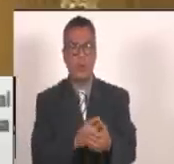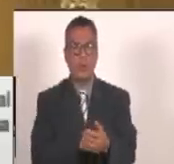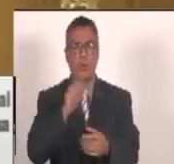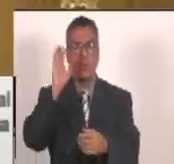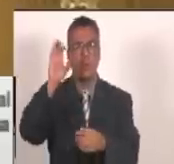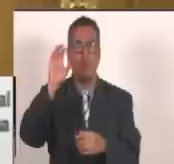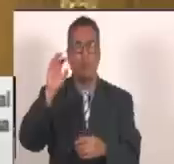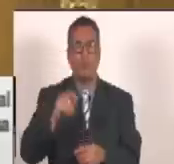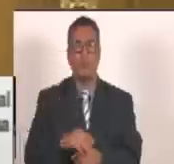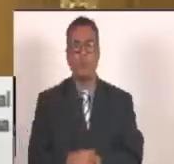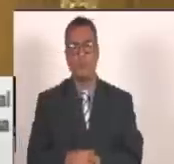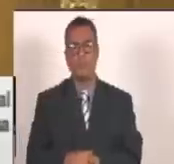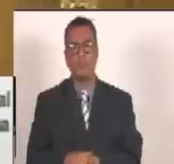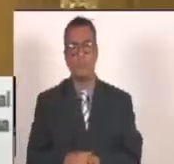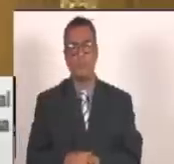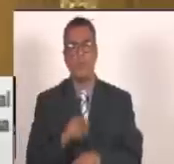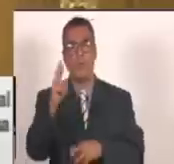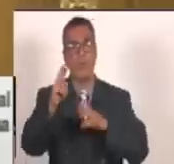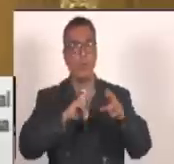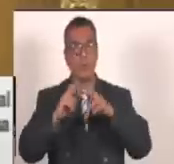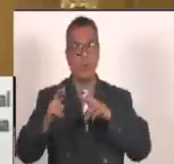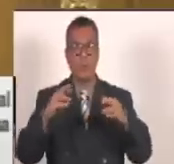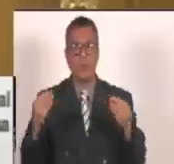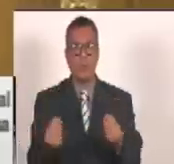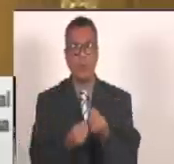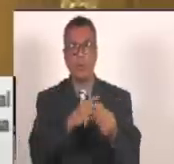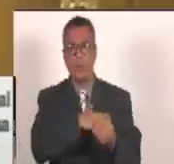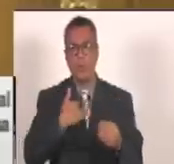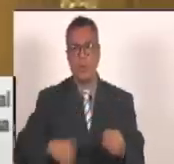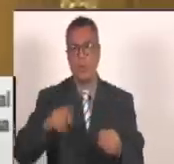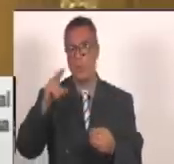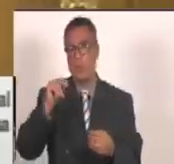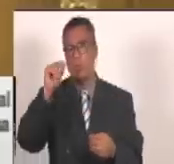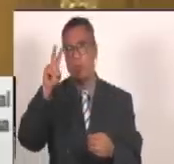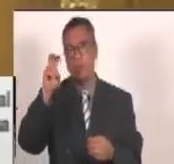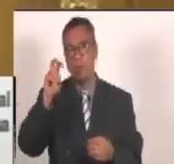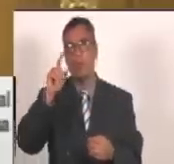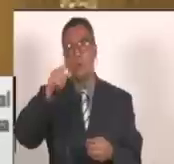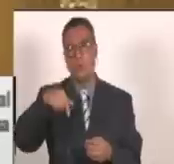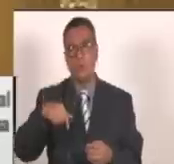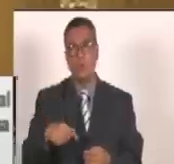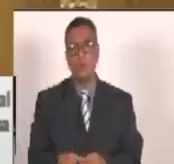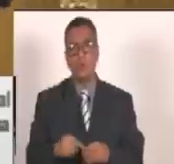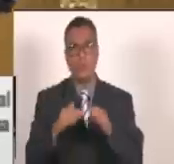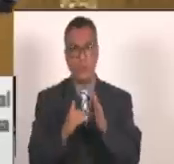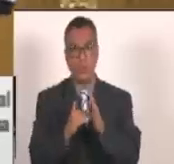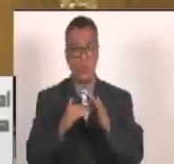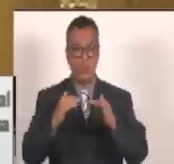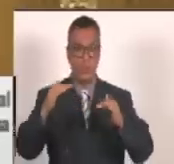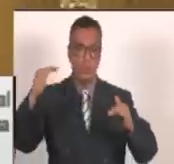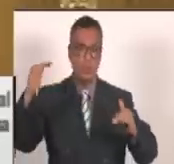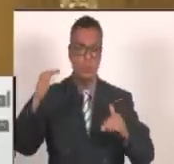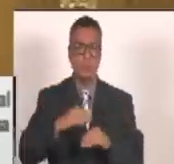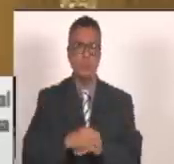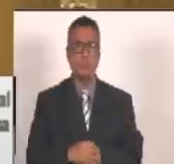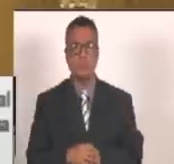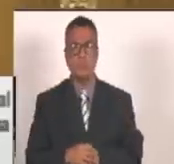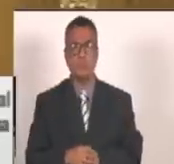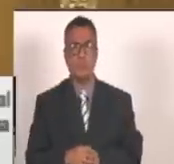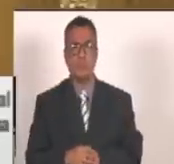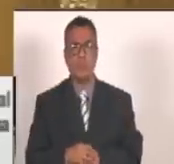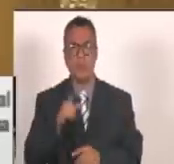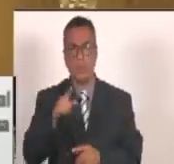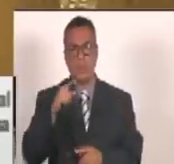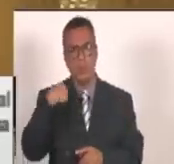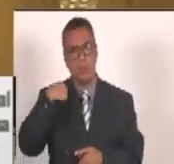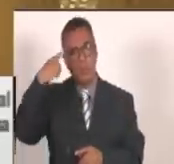país. Esa relación con China no es nueva, lo que es que ahora se ha incrementado.